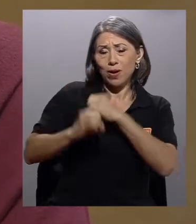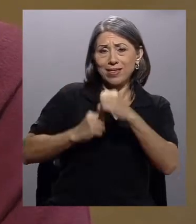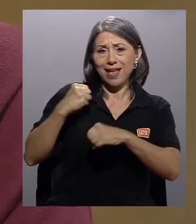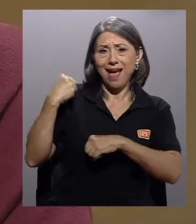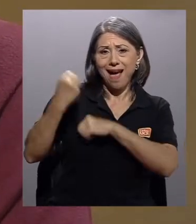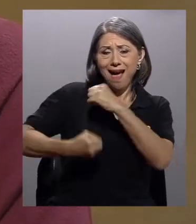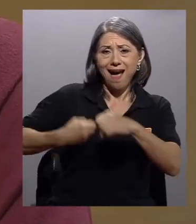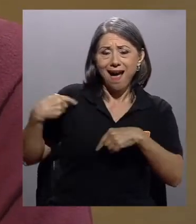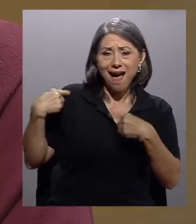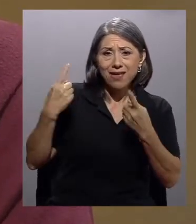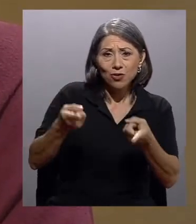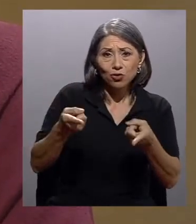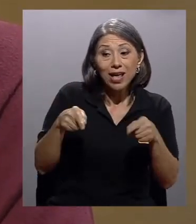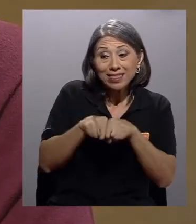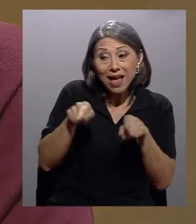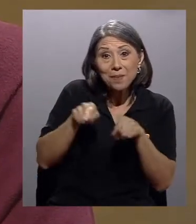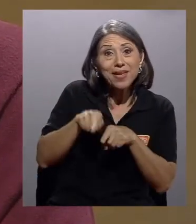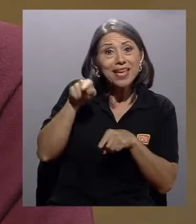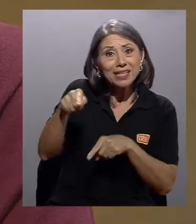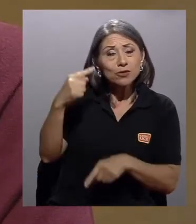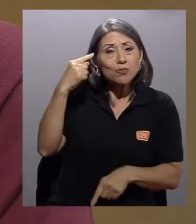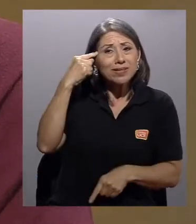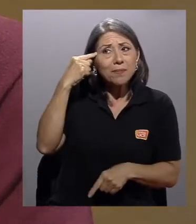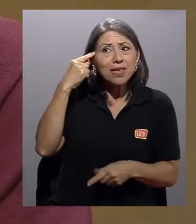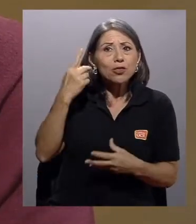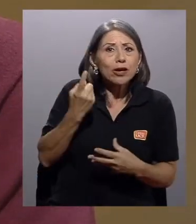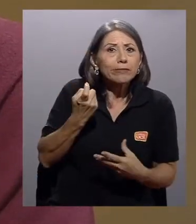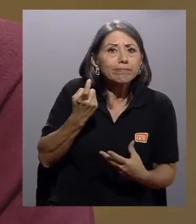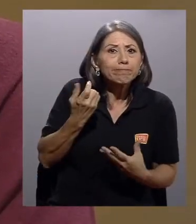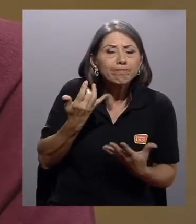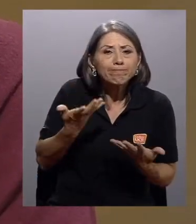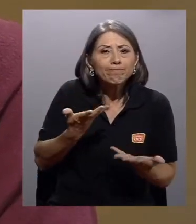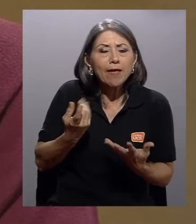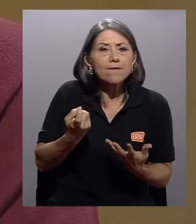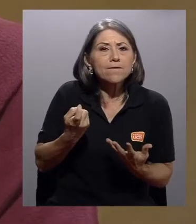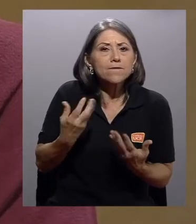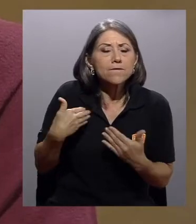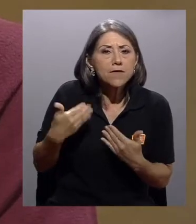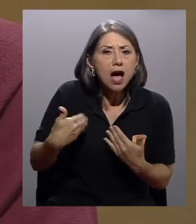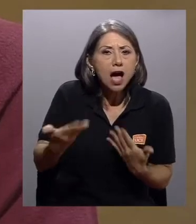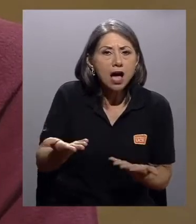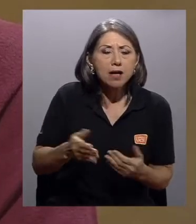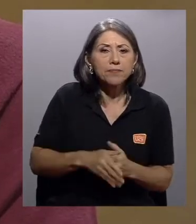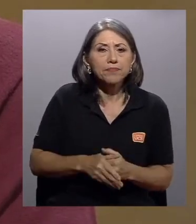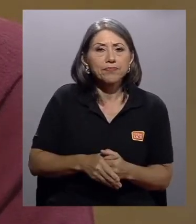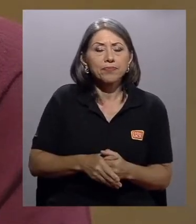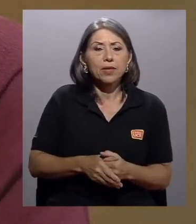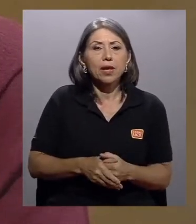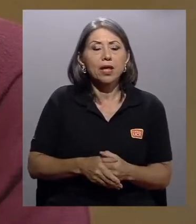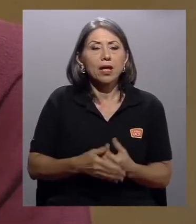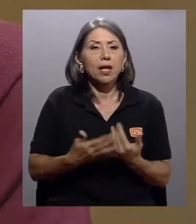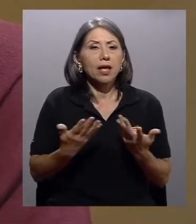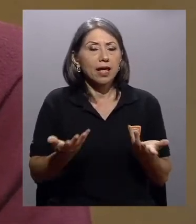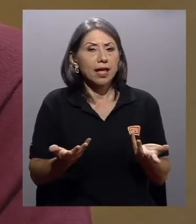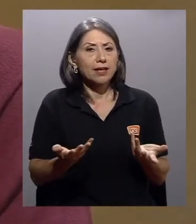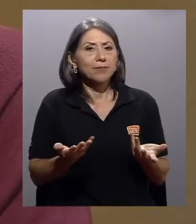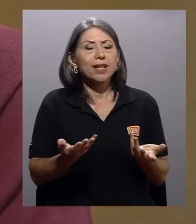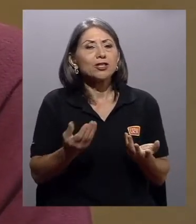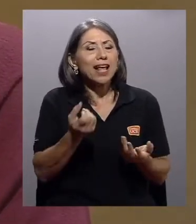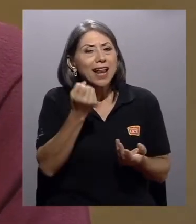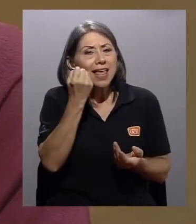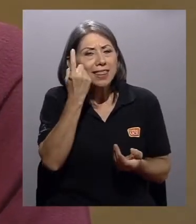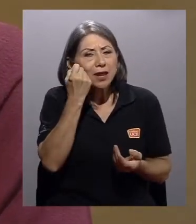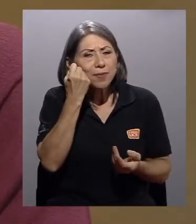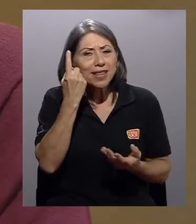pues también es un pensamiento que se ha quedado corto, ¿no? O sea, la interpretación,